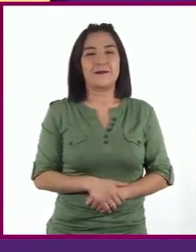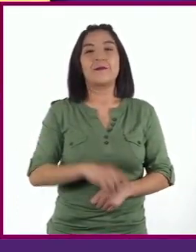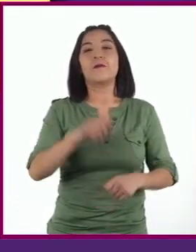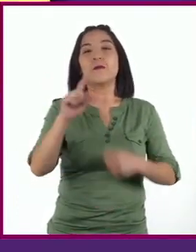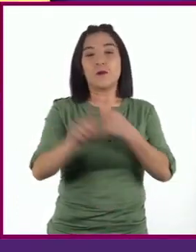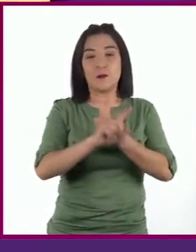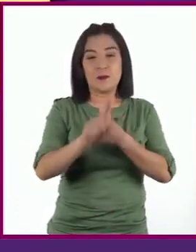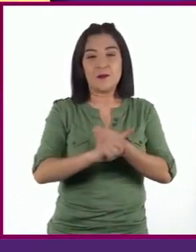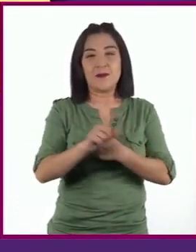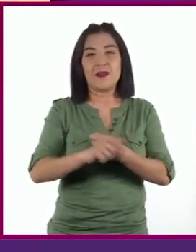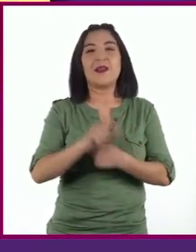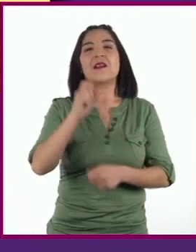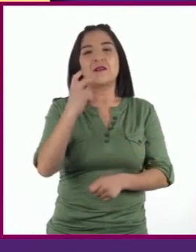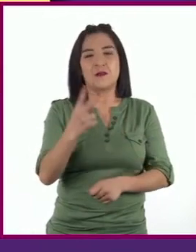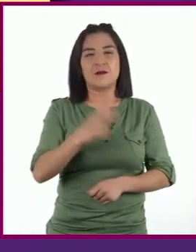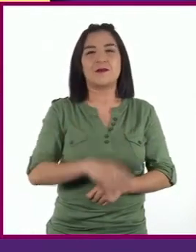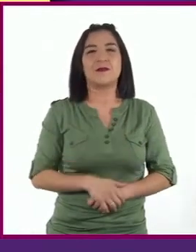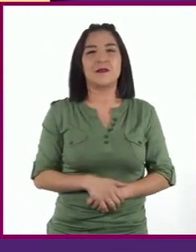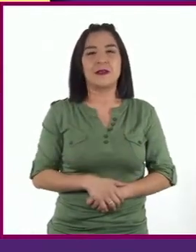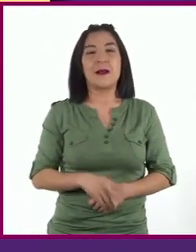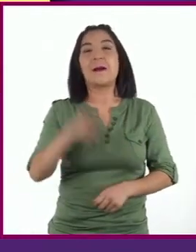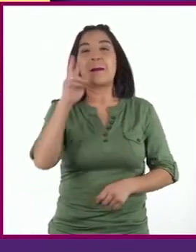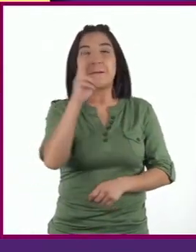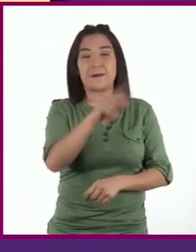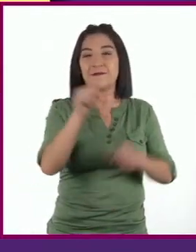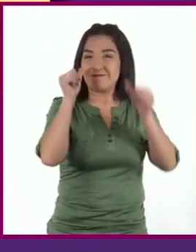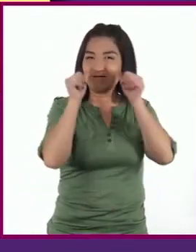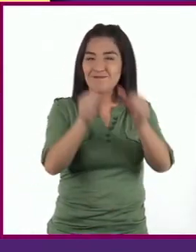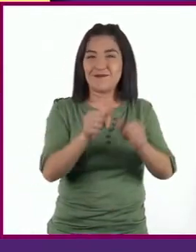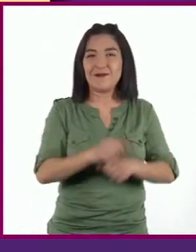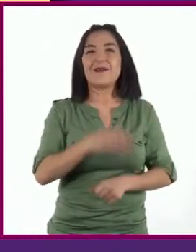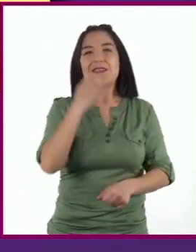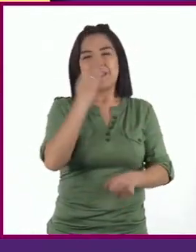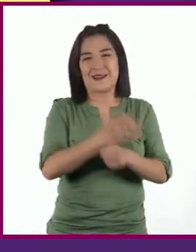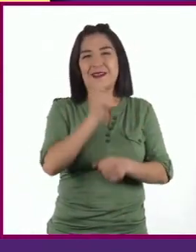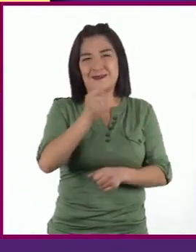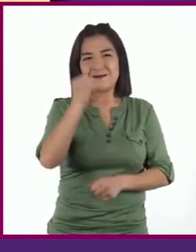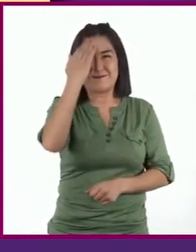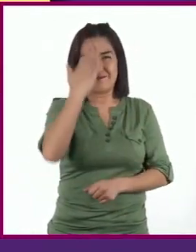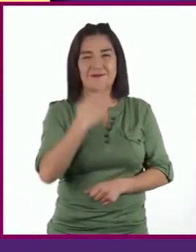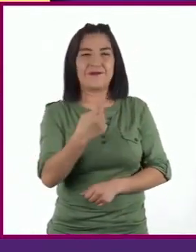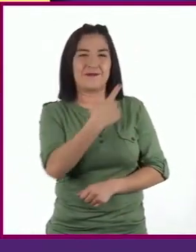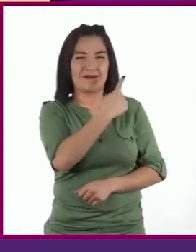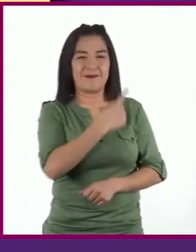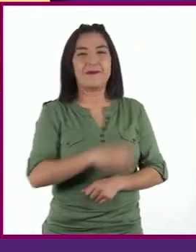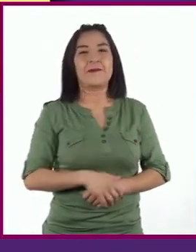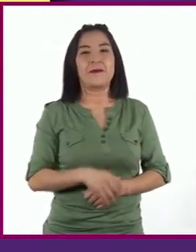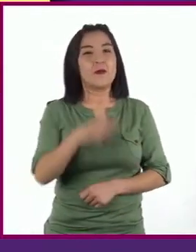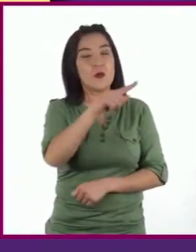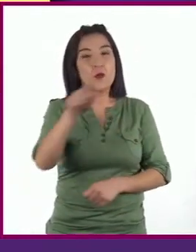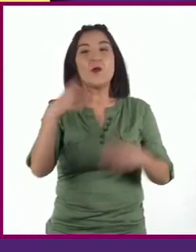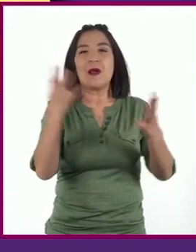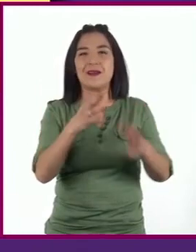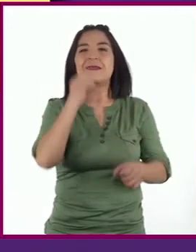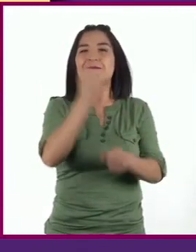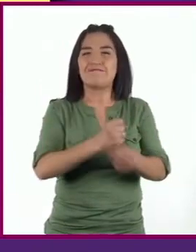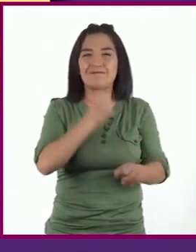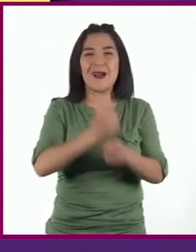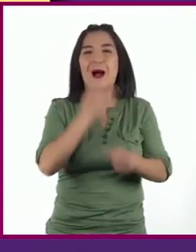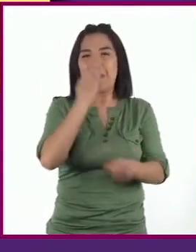Problema 2. Observen con atención esta imagen, pongan en práctica lo que hasta